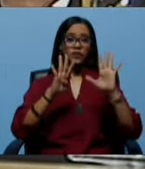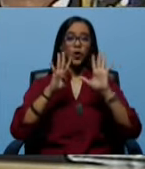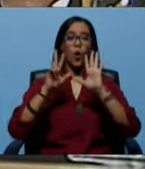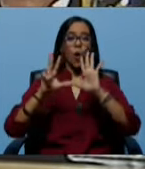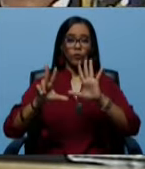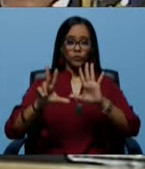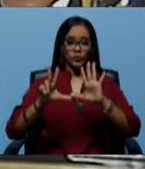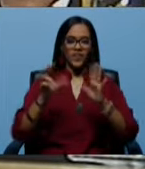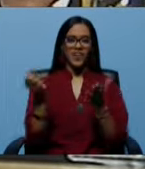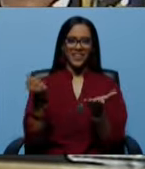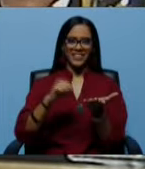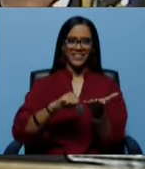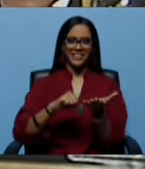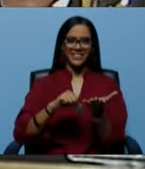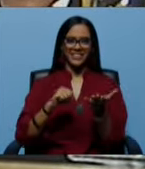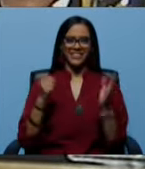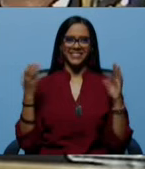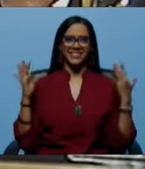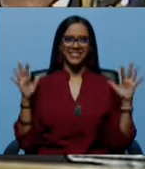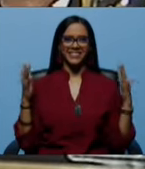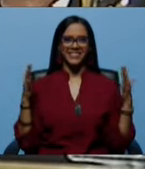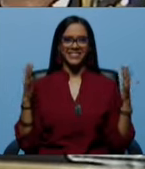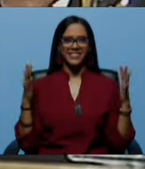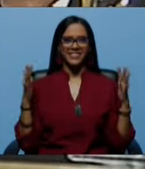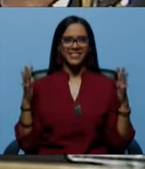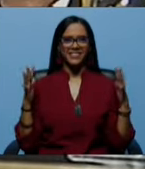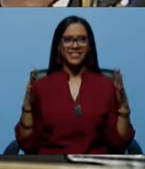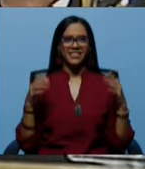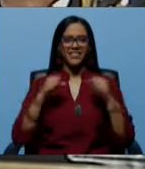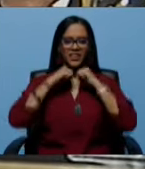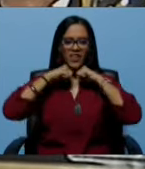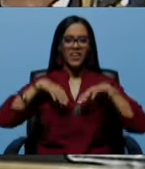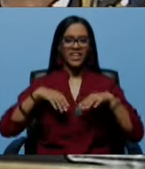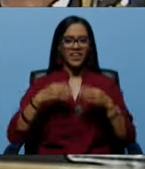498 de Con el Mazo Dando. Dios te bendiga.